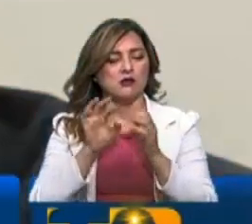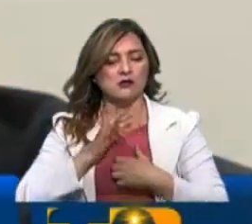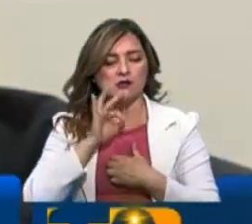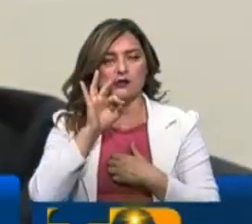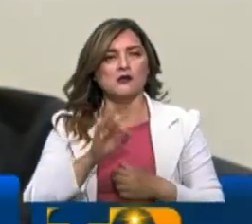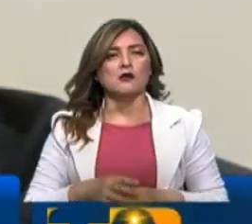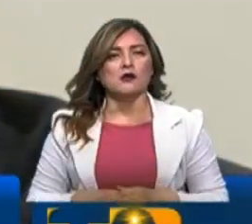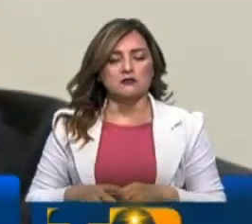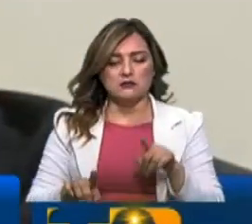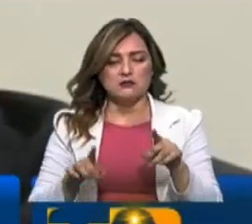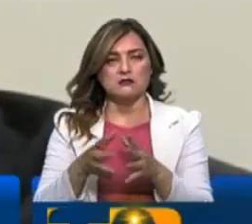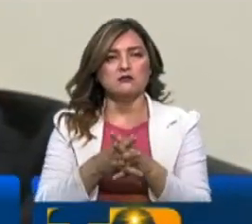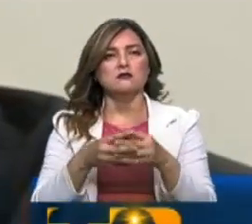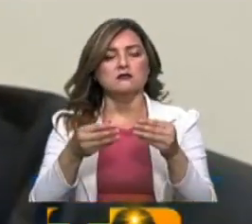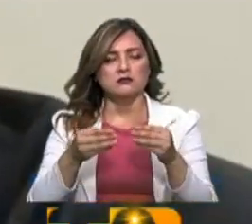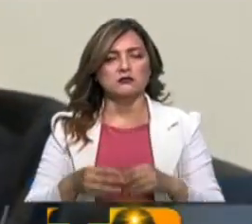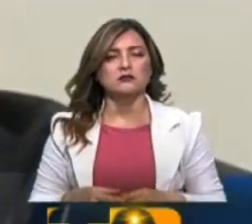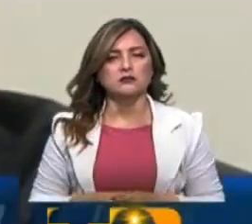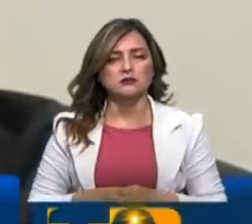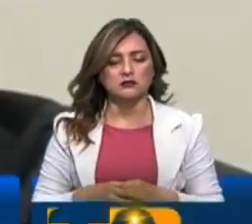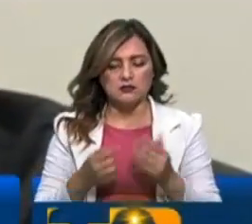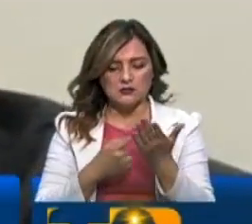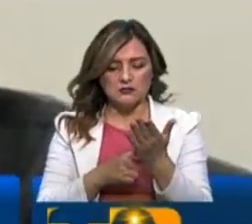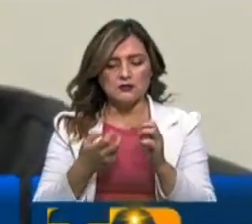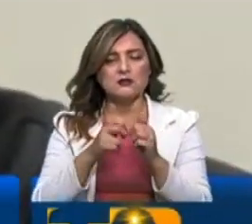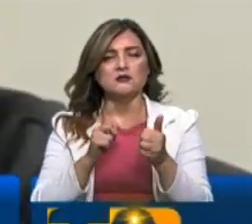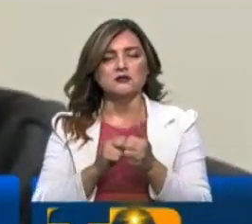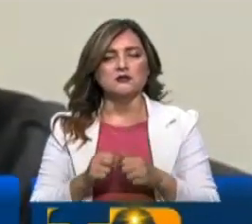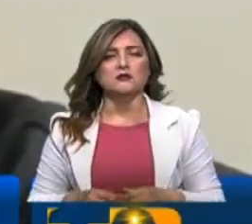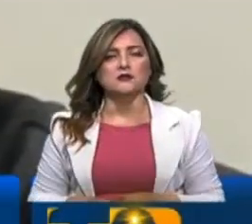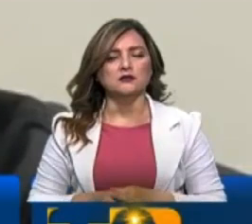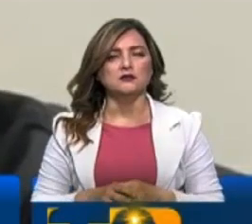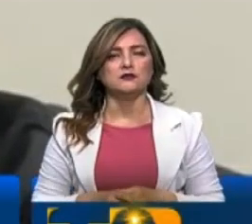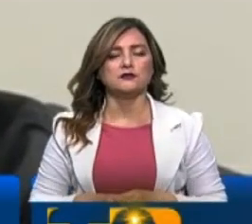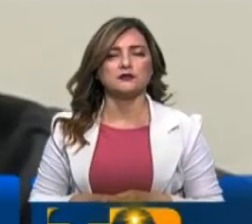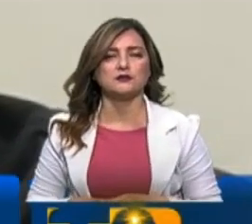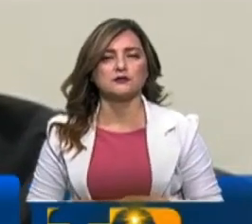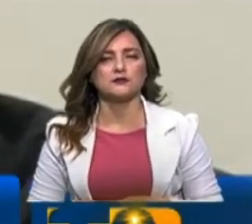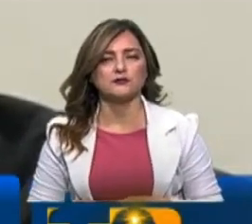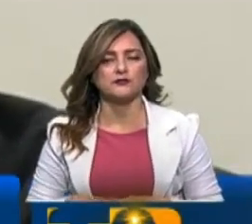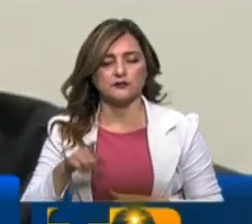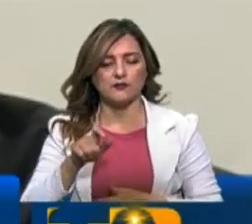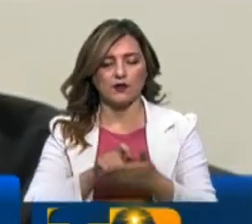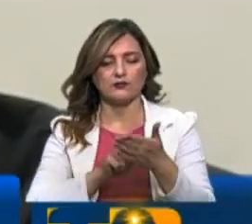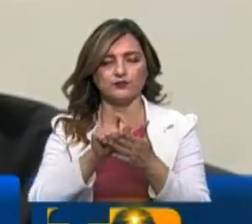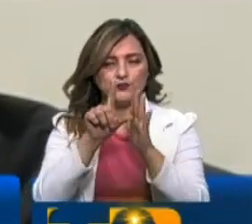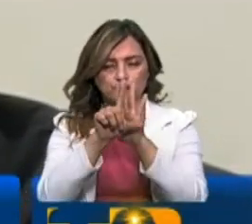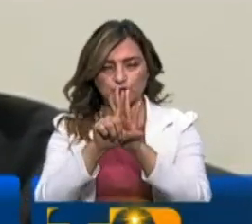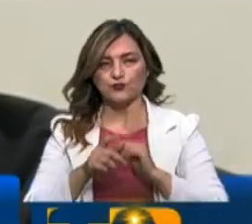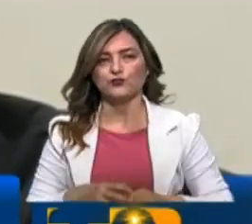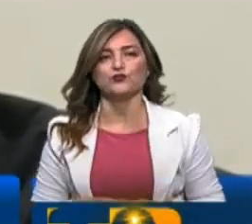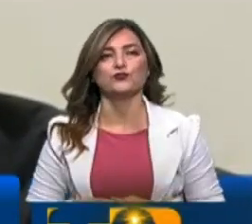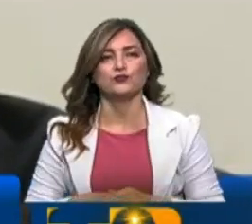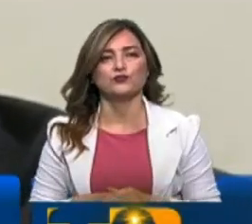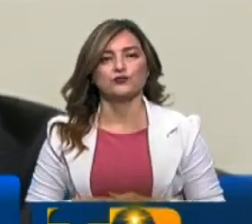pandemia. Para buscar alternativas de solución a esta problemática, y es necesario la aprobación de esta ley y sobre ella, pues